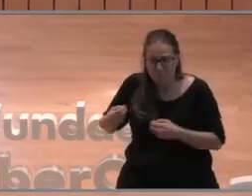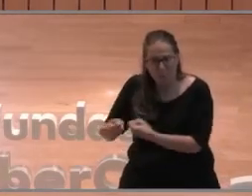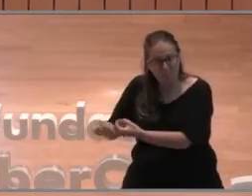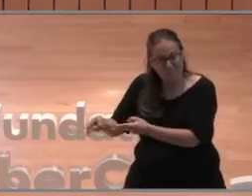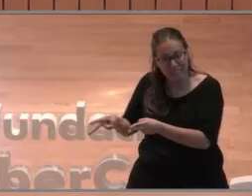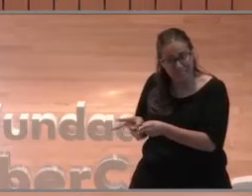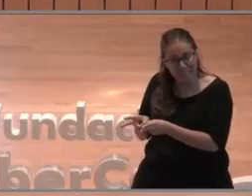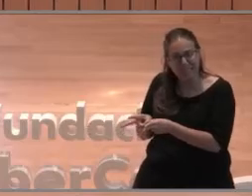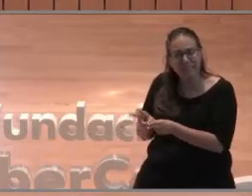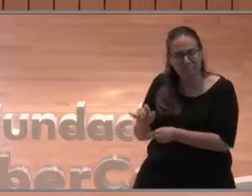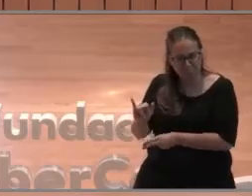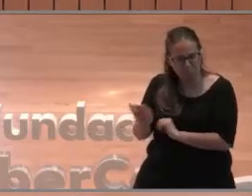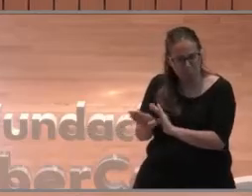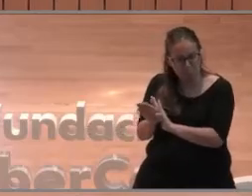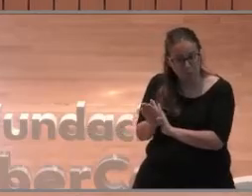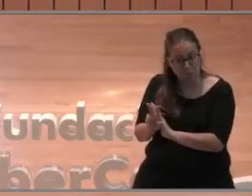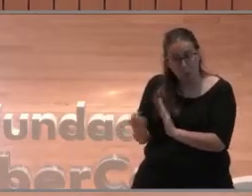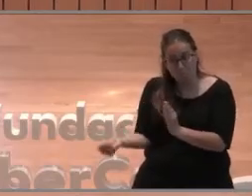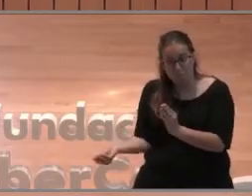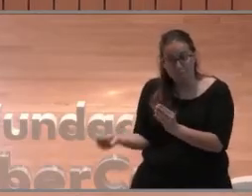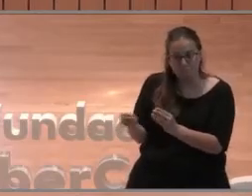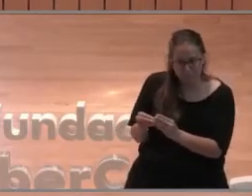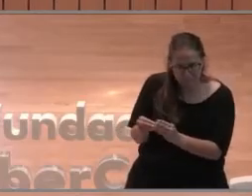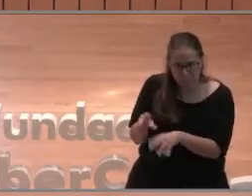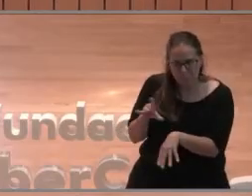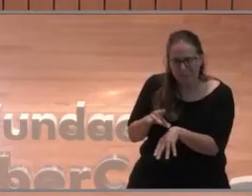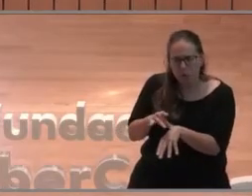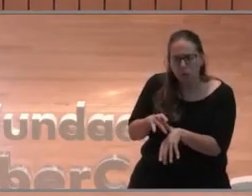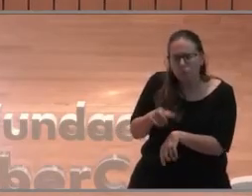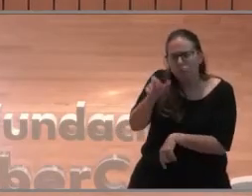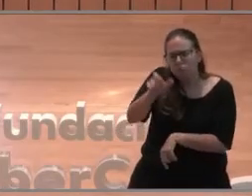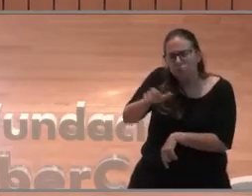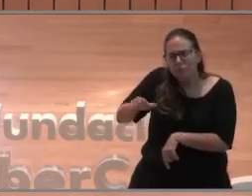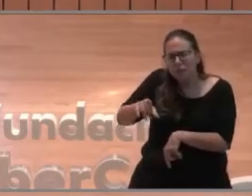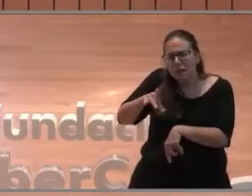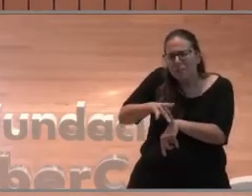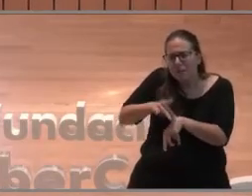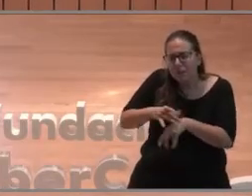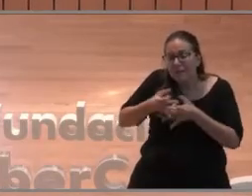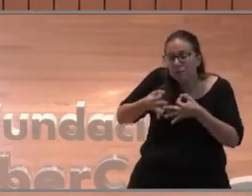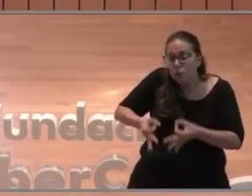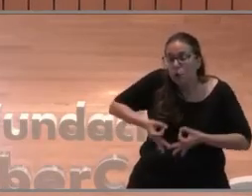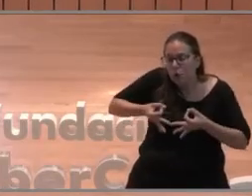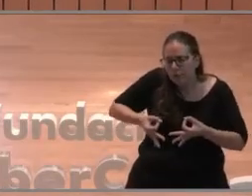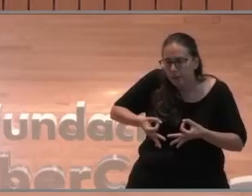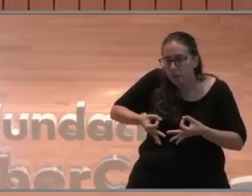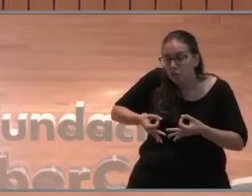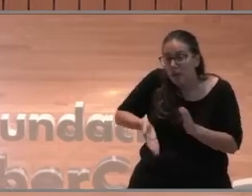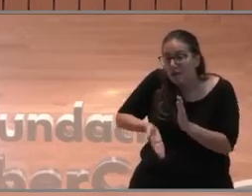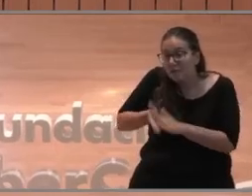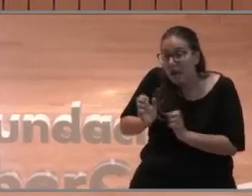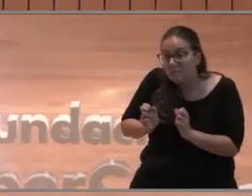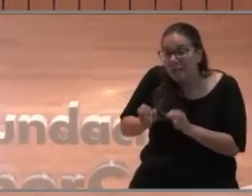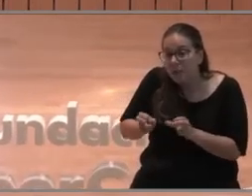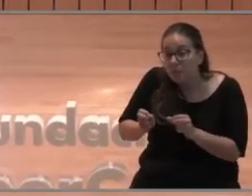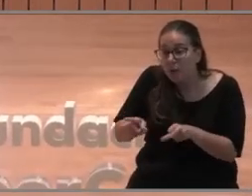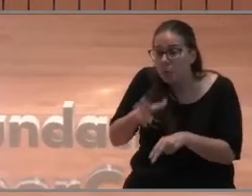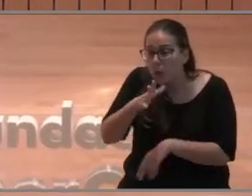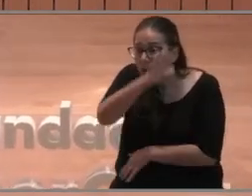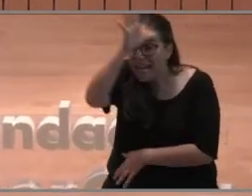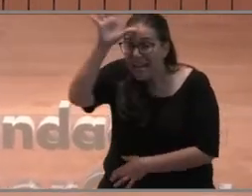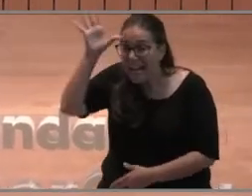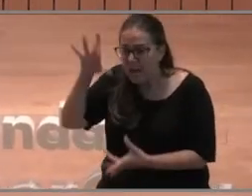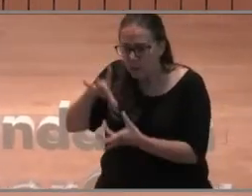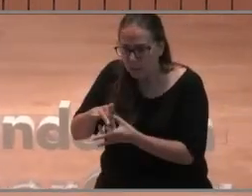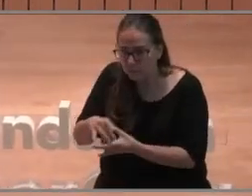vienen las patologías de pacientes crónicos que se han agudizado por el calor, ¿no? Que antes siempre decíamos que se agudizaban, ¿no?